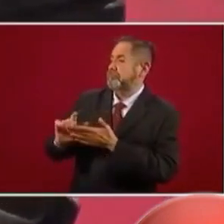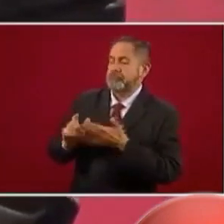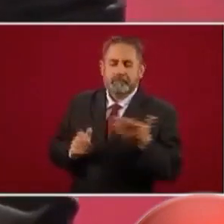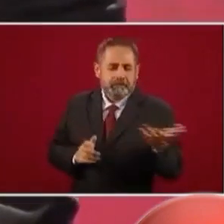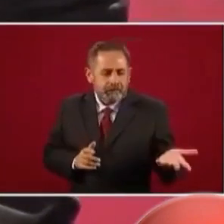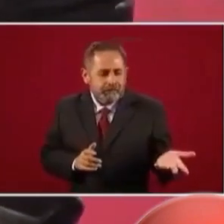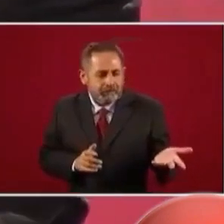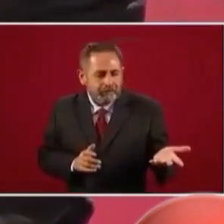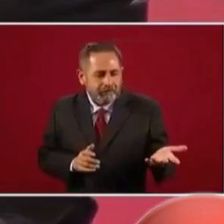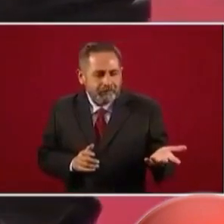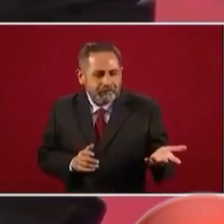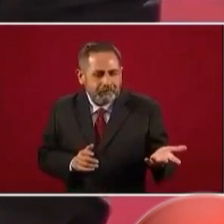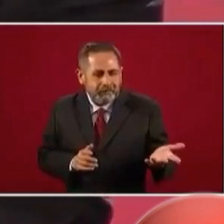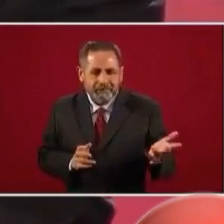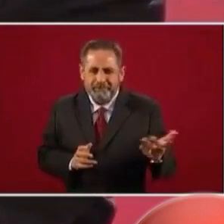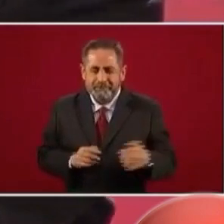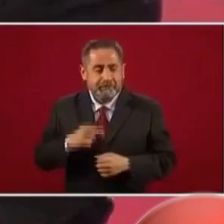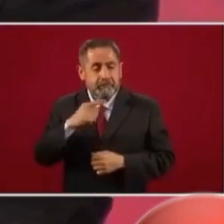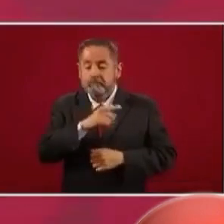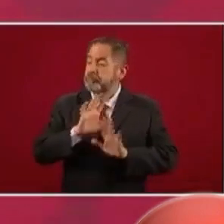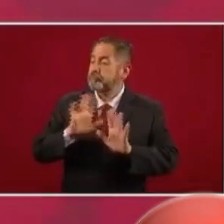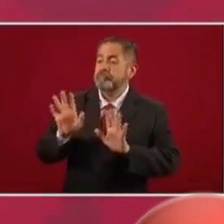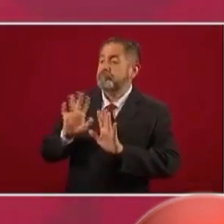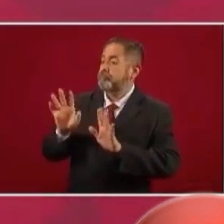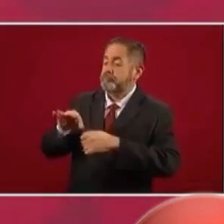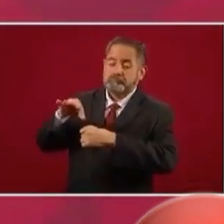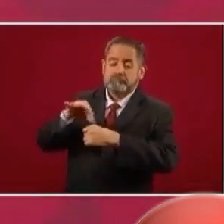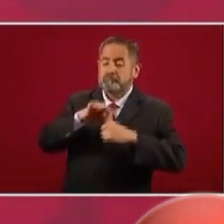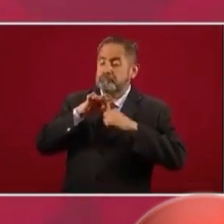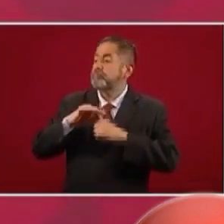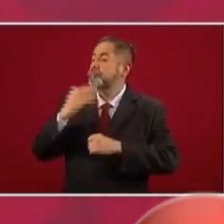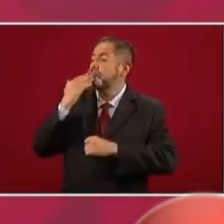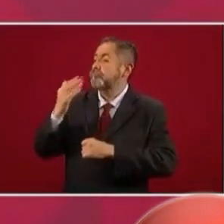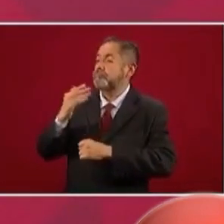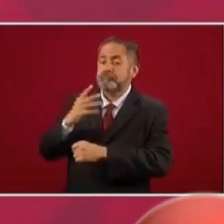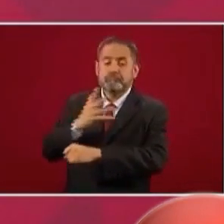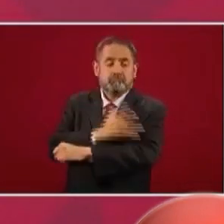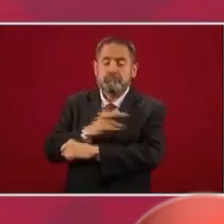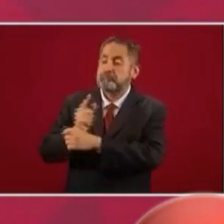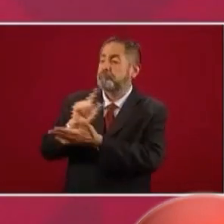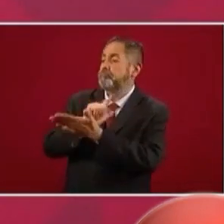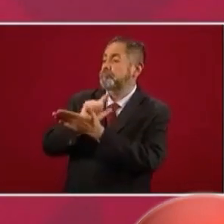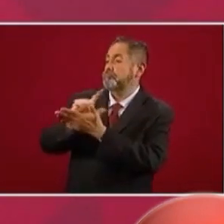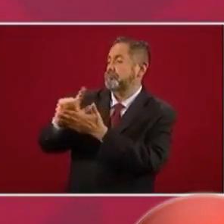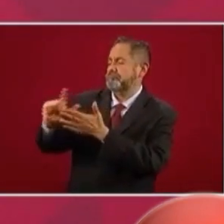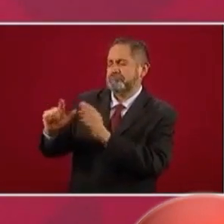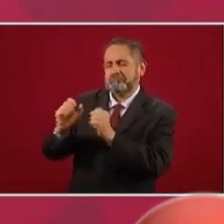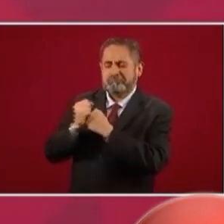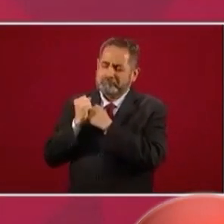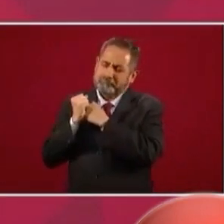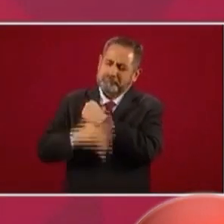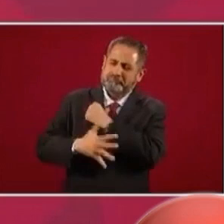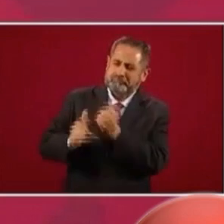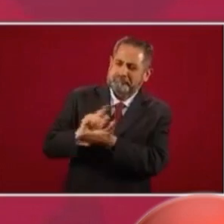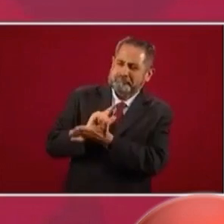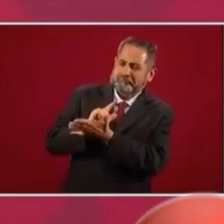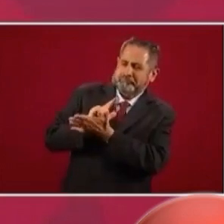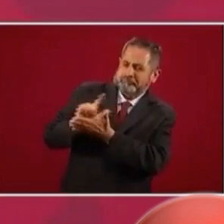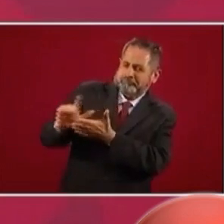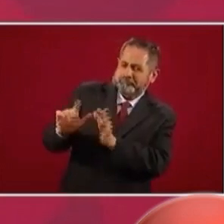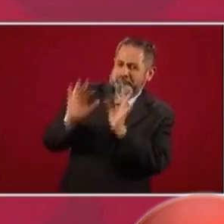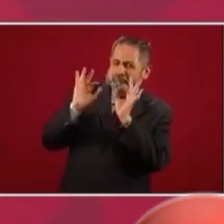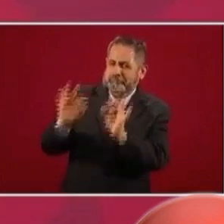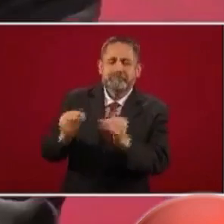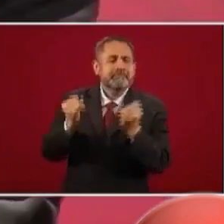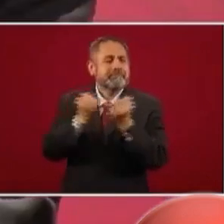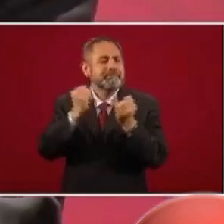decir, que las elecciones habían sido limpias, rechinantes de limpia, como el